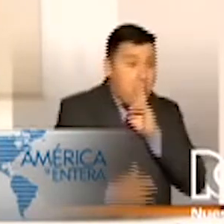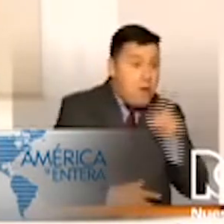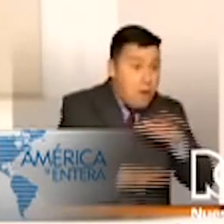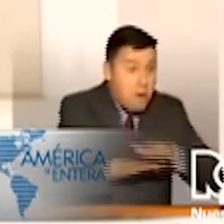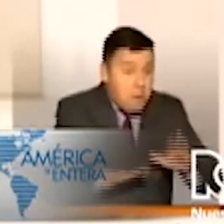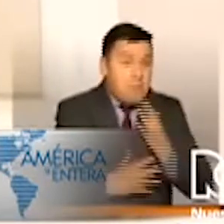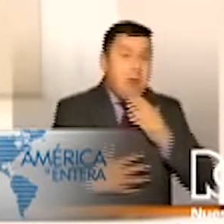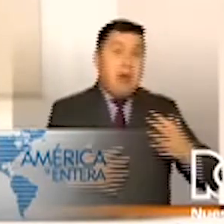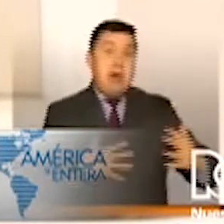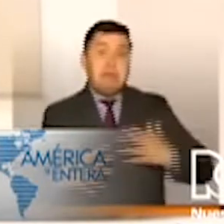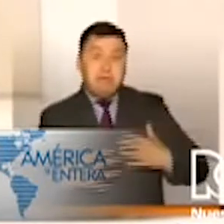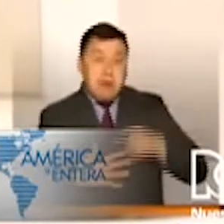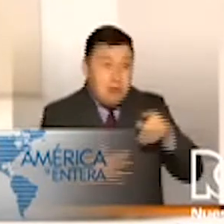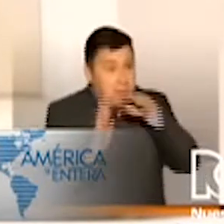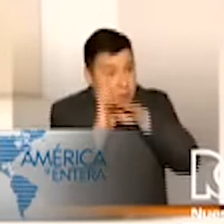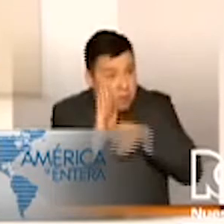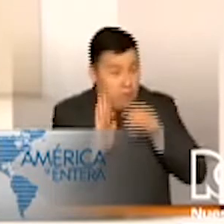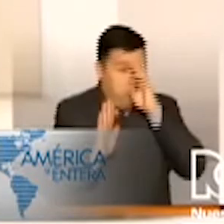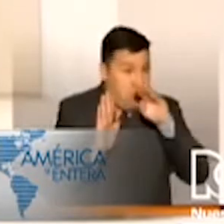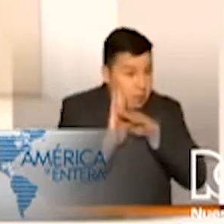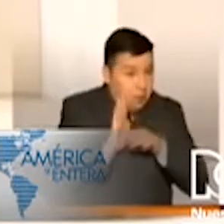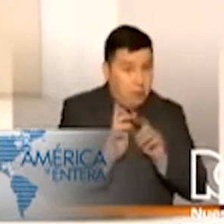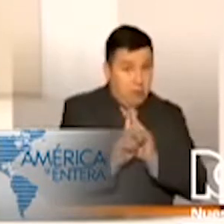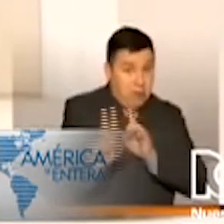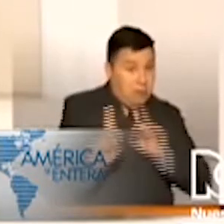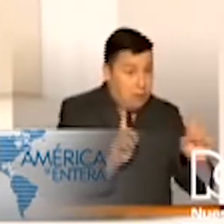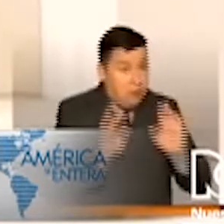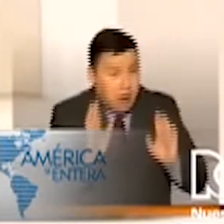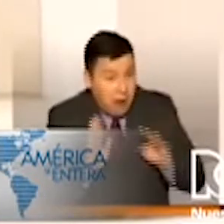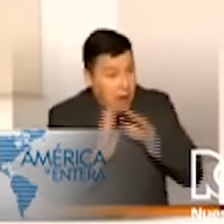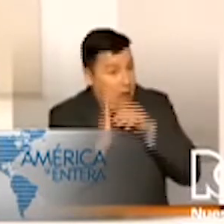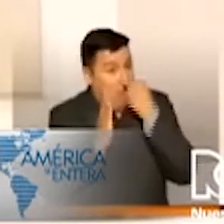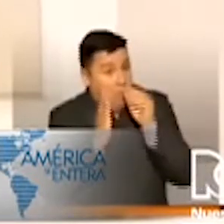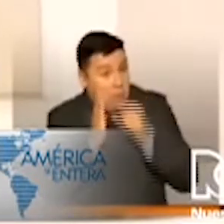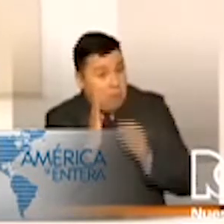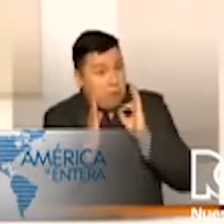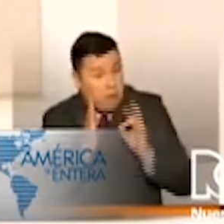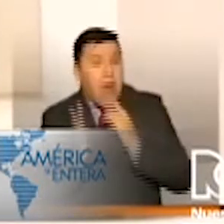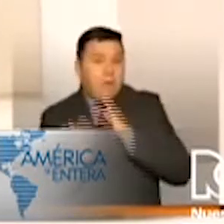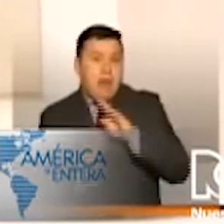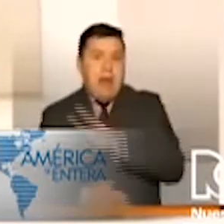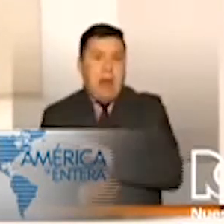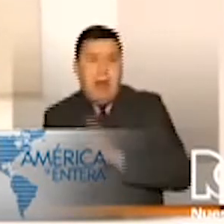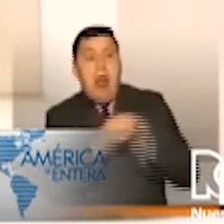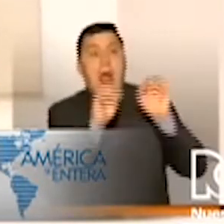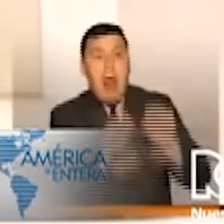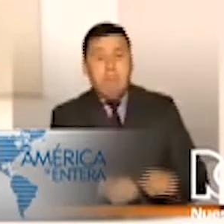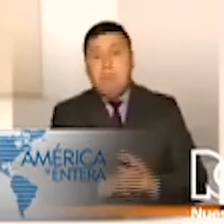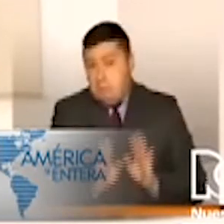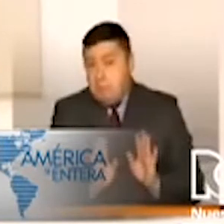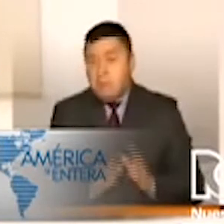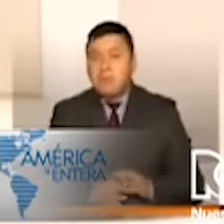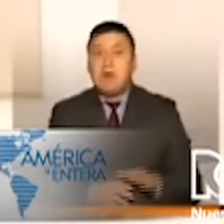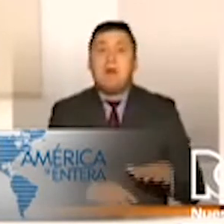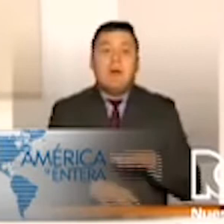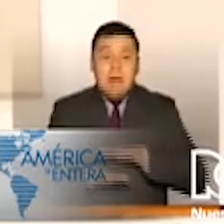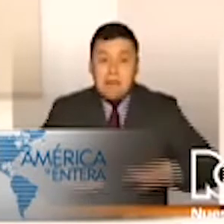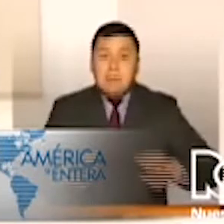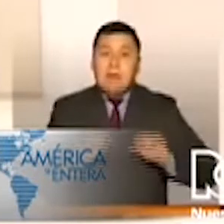como teatros con protocolos con distanciamiento también se estarían habilitando espacios